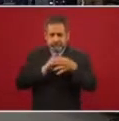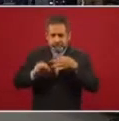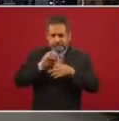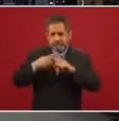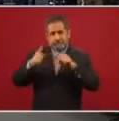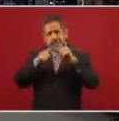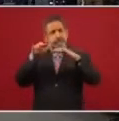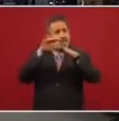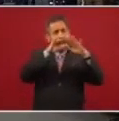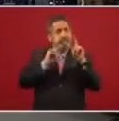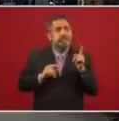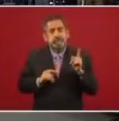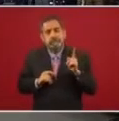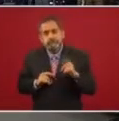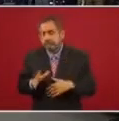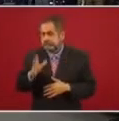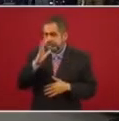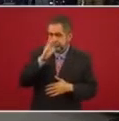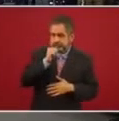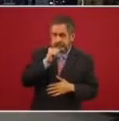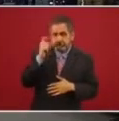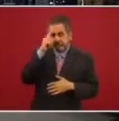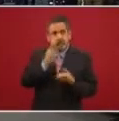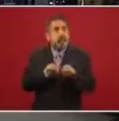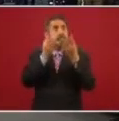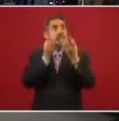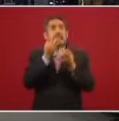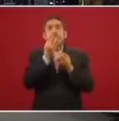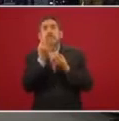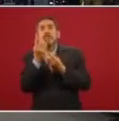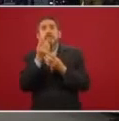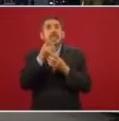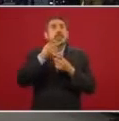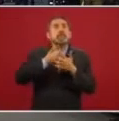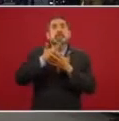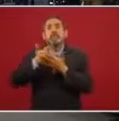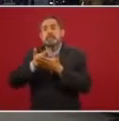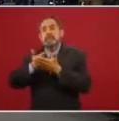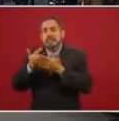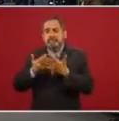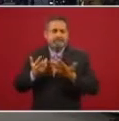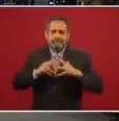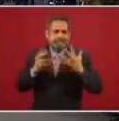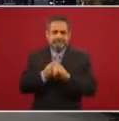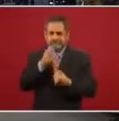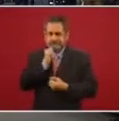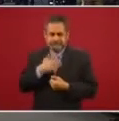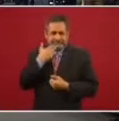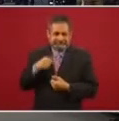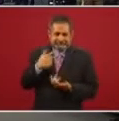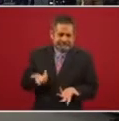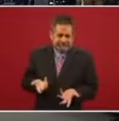sería completamente imposible contar las partículas imposible y además inútil